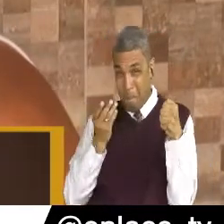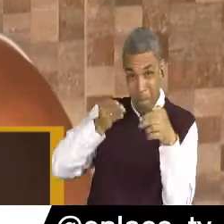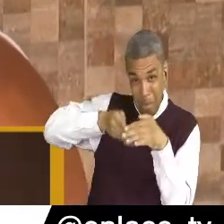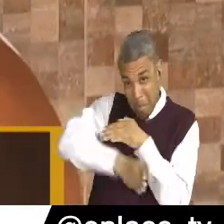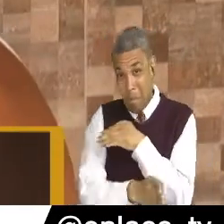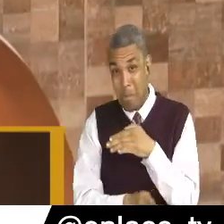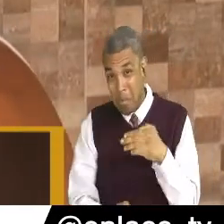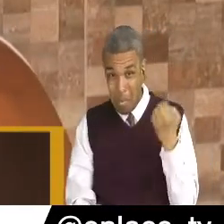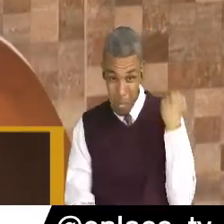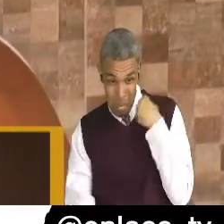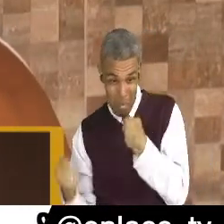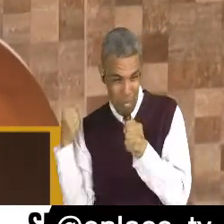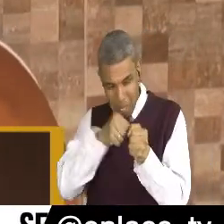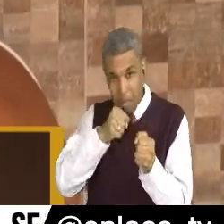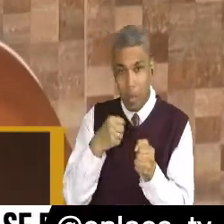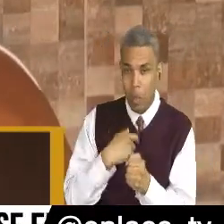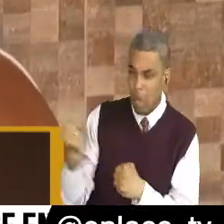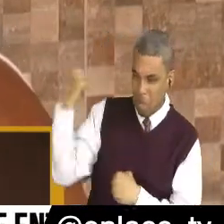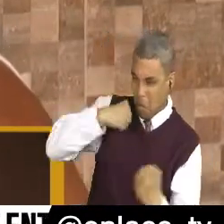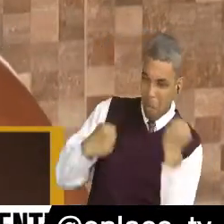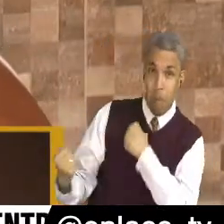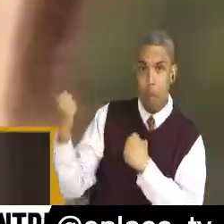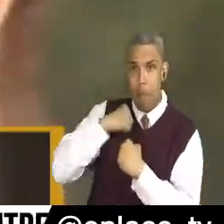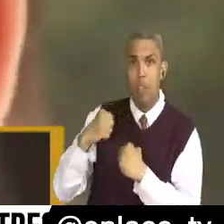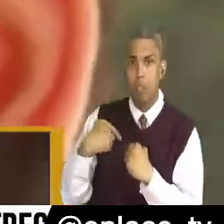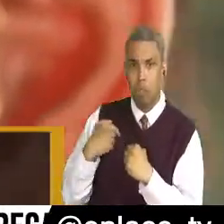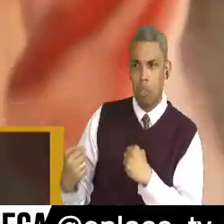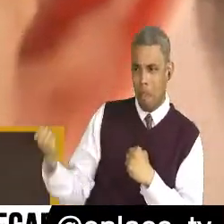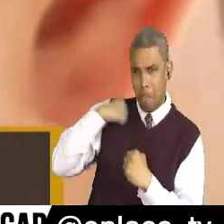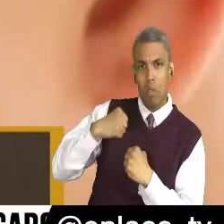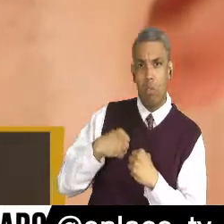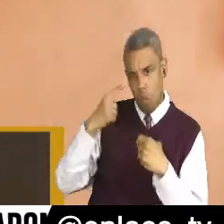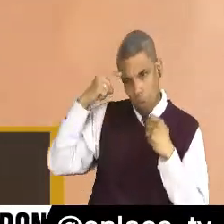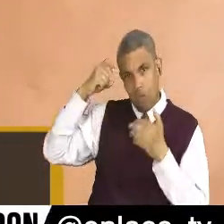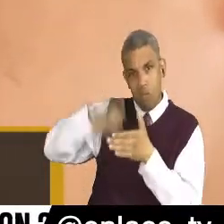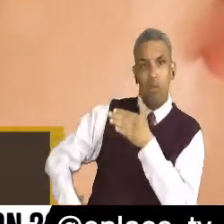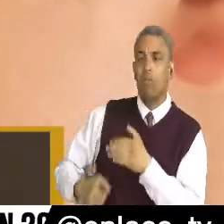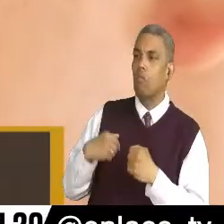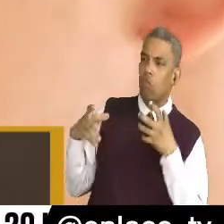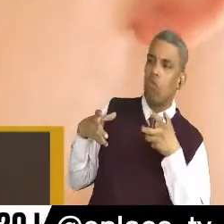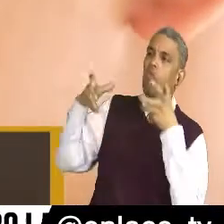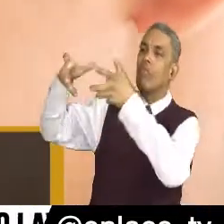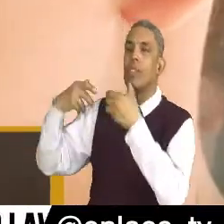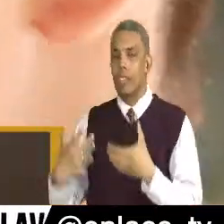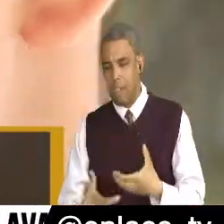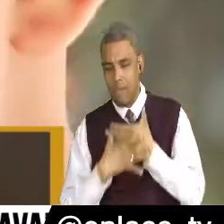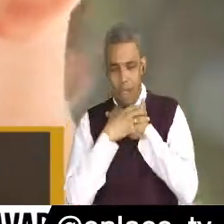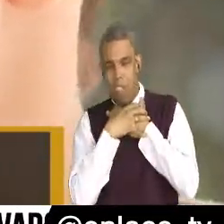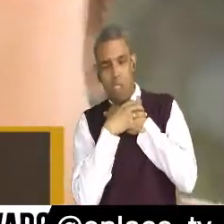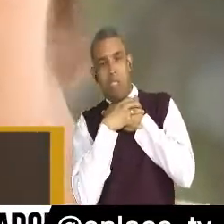del cuello y también lo cogí duro porque me estaba golpeando. Coronado indicó que fue llevado a la estación de policía